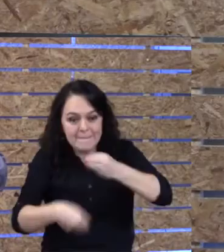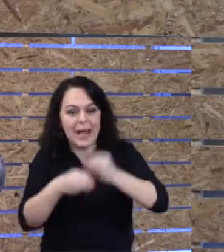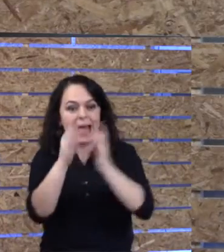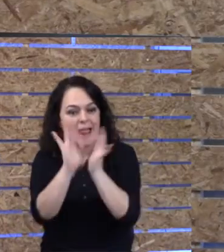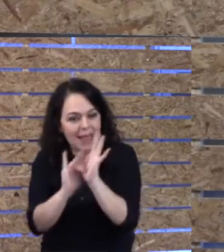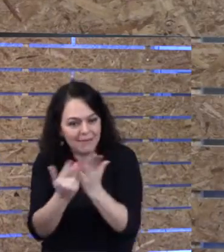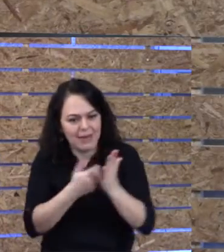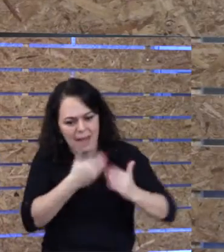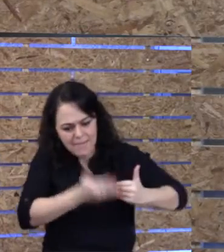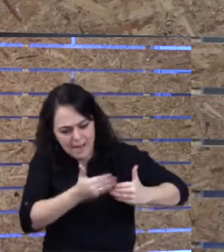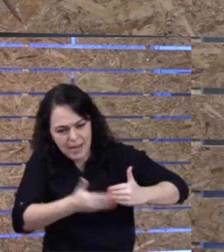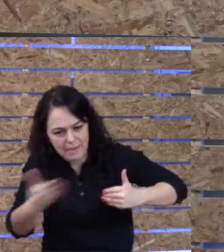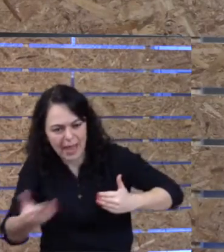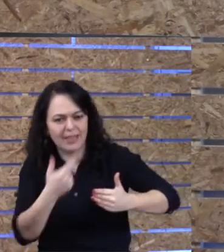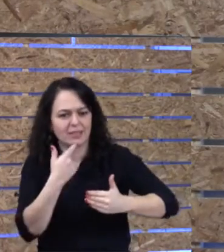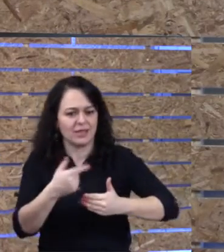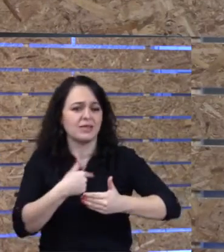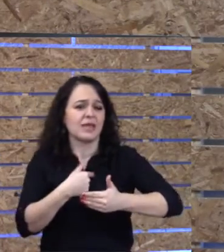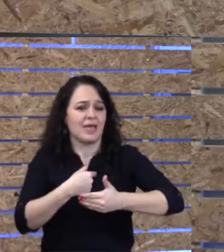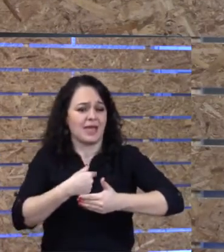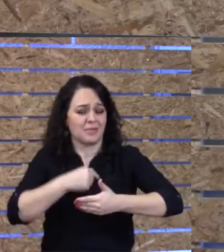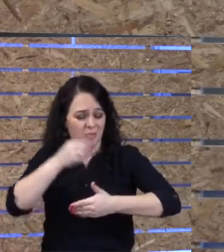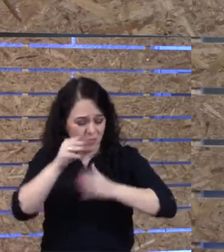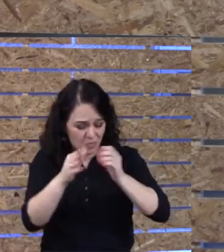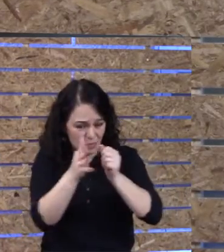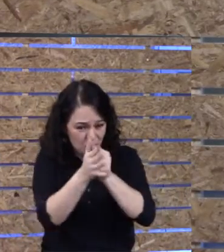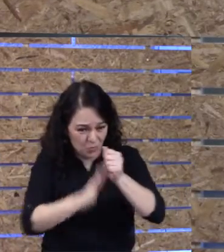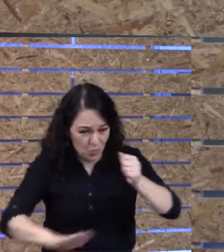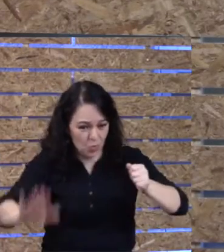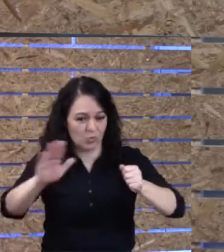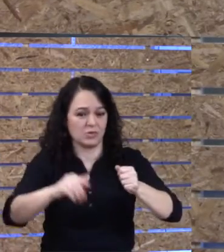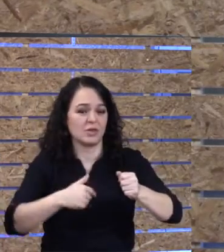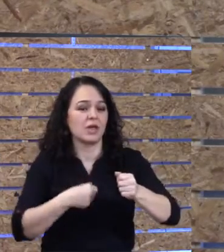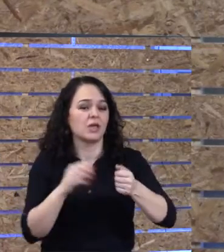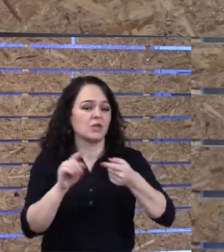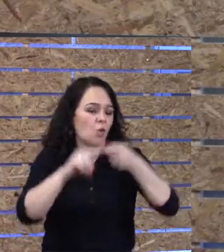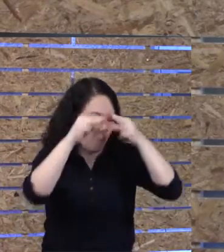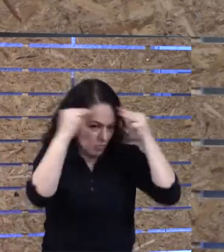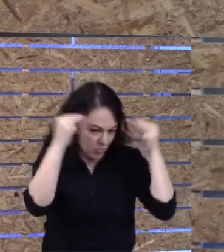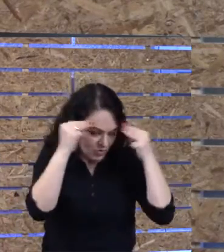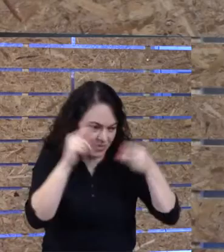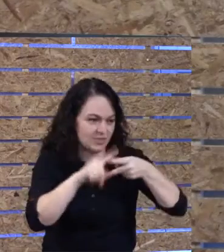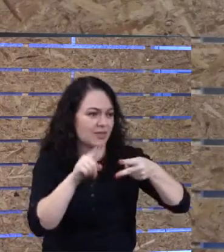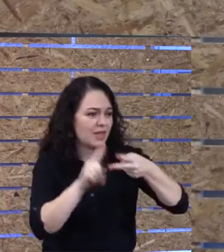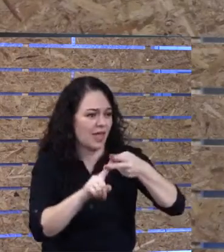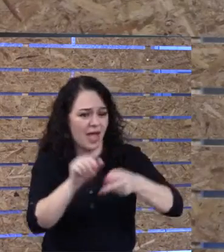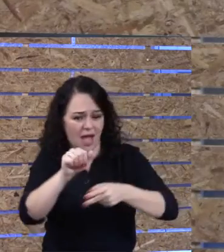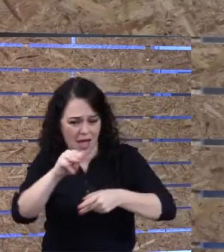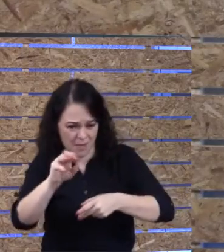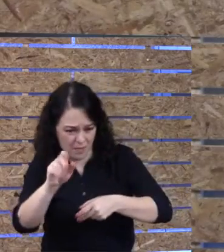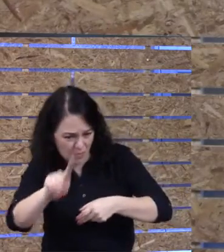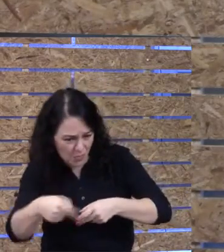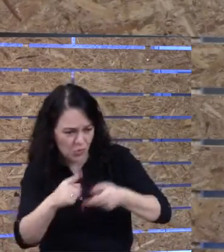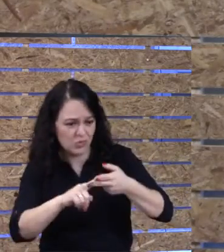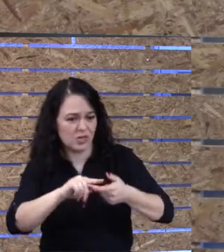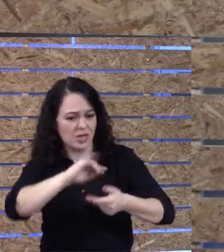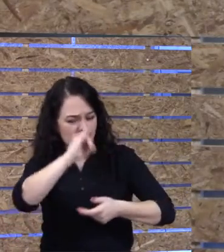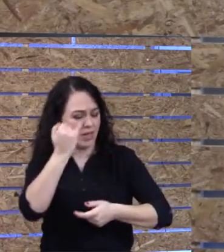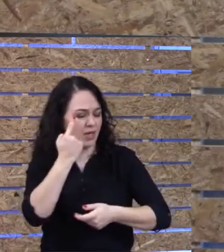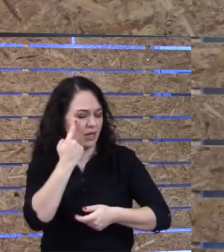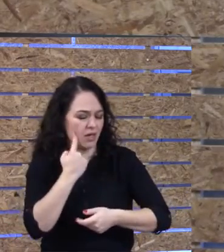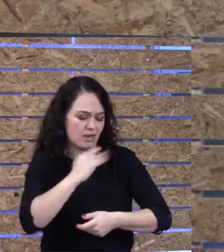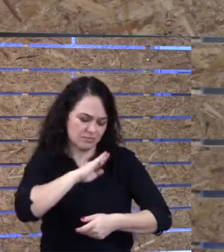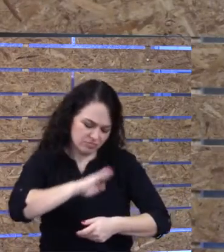se presenta al aparecer en la historia como el buen pastor y muchas de sus parábolas son precisamente para